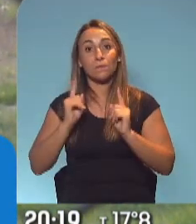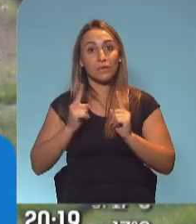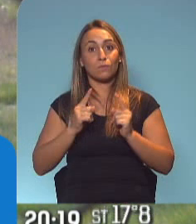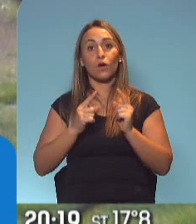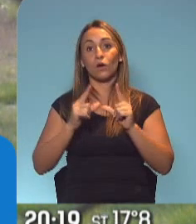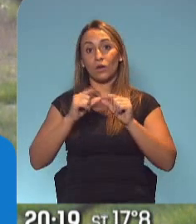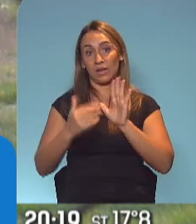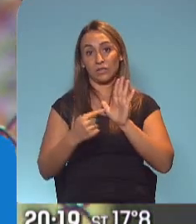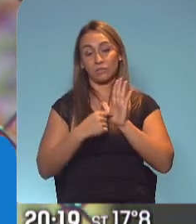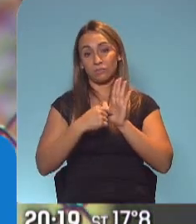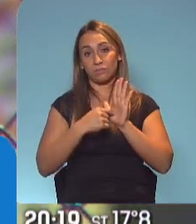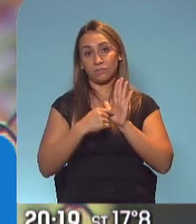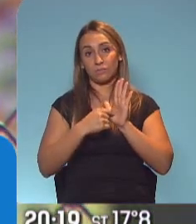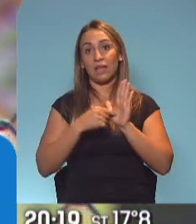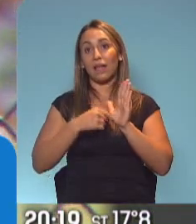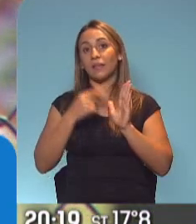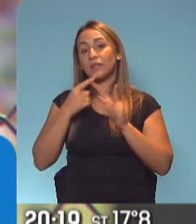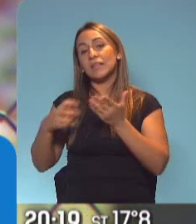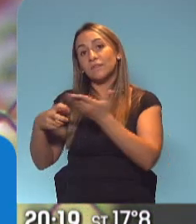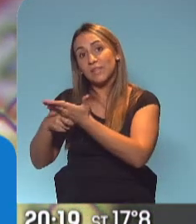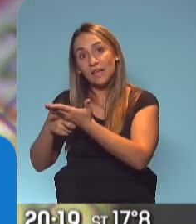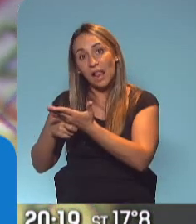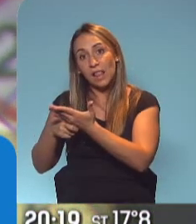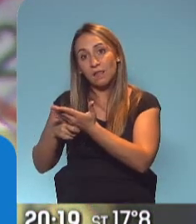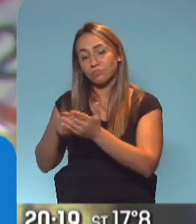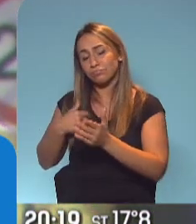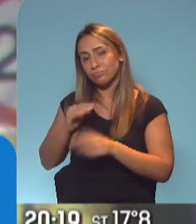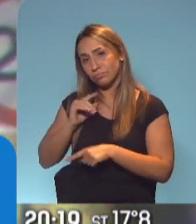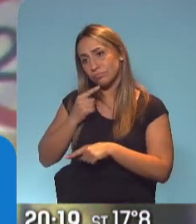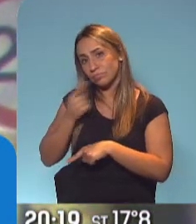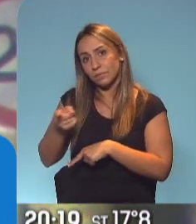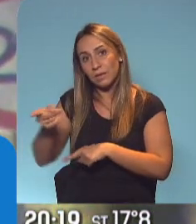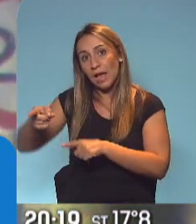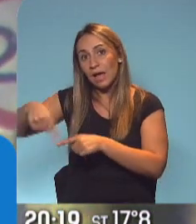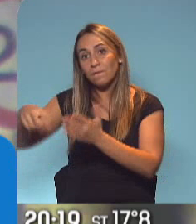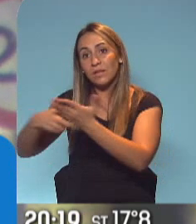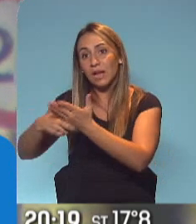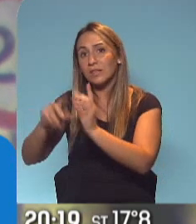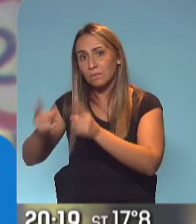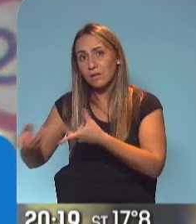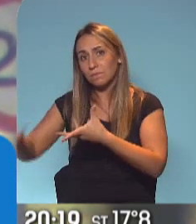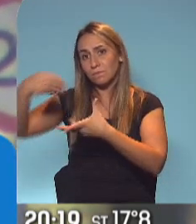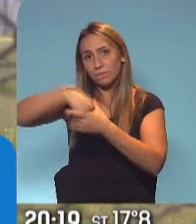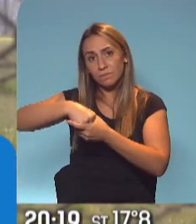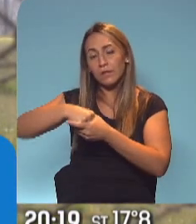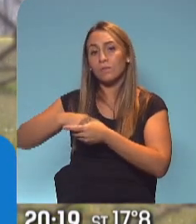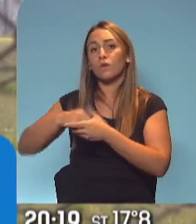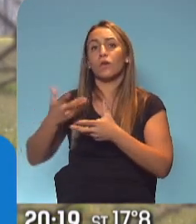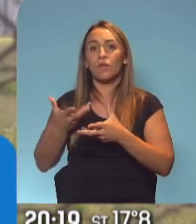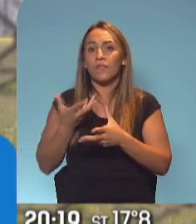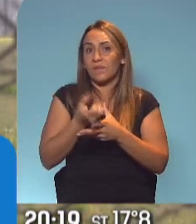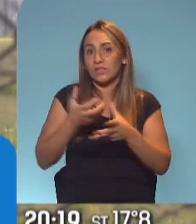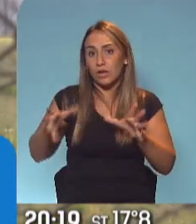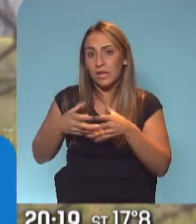resolución, instruía a los fiscales para que en forma inmediata coparticiparan con los defensores en este mecanismo y